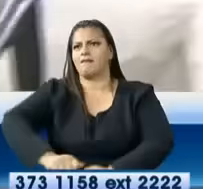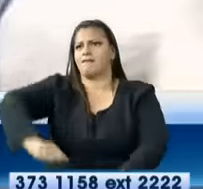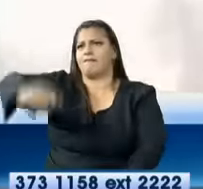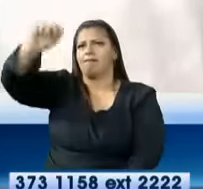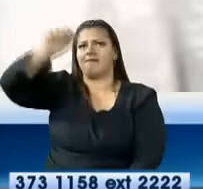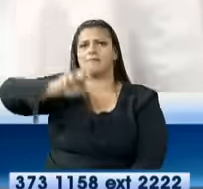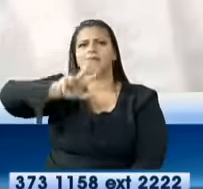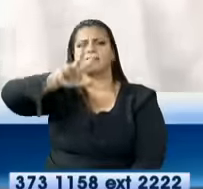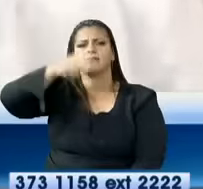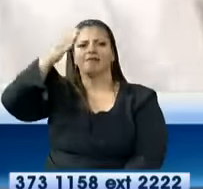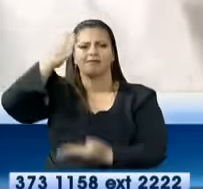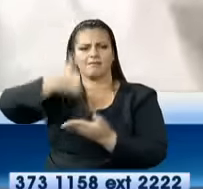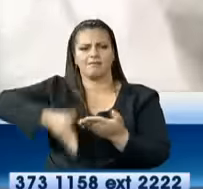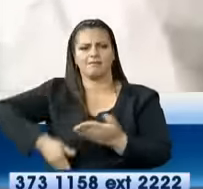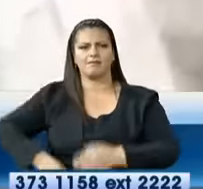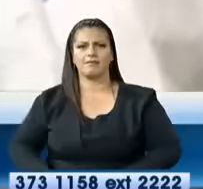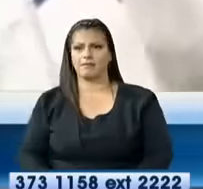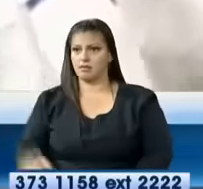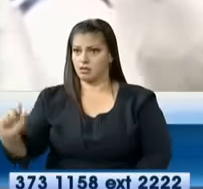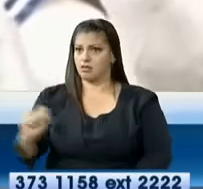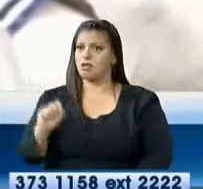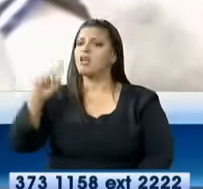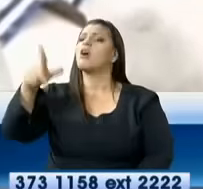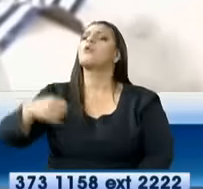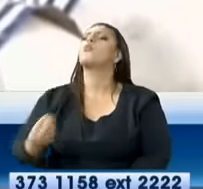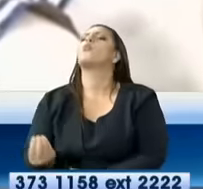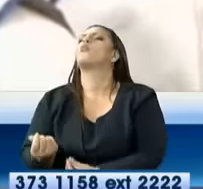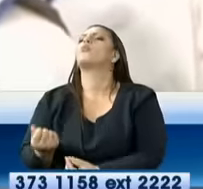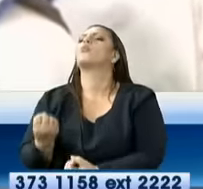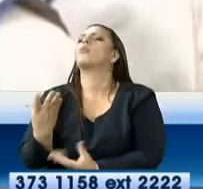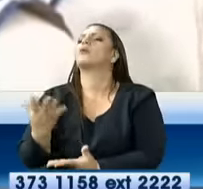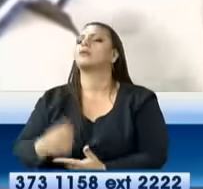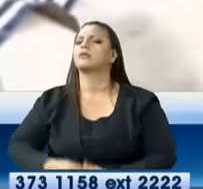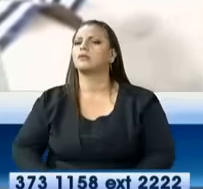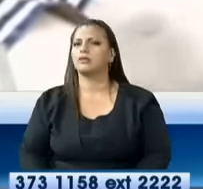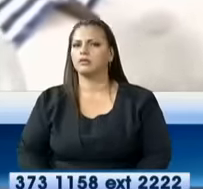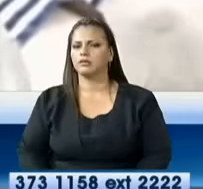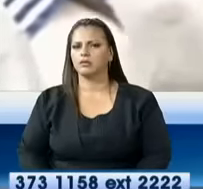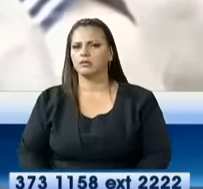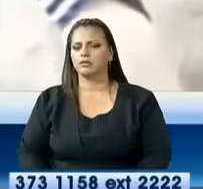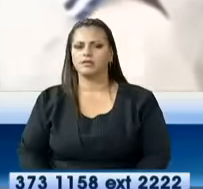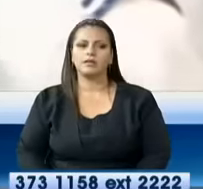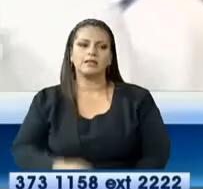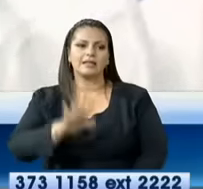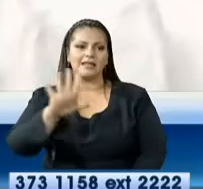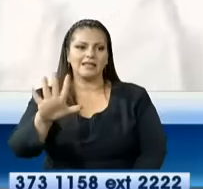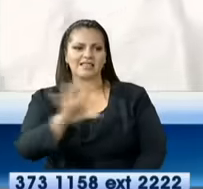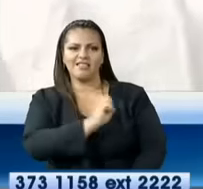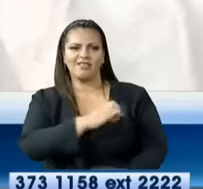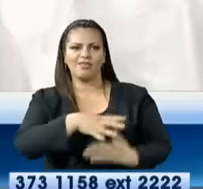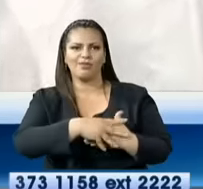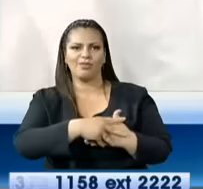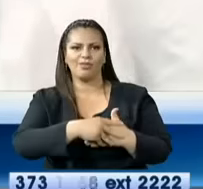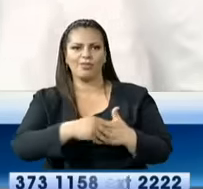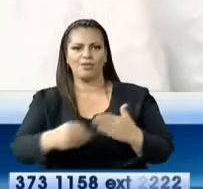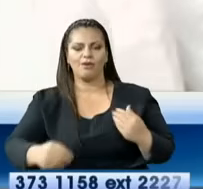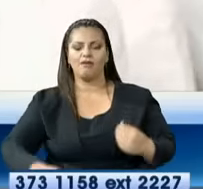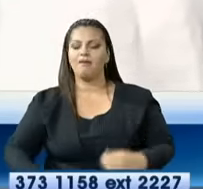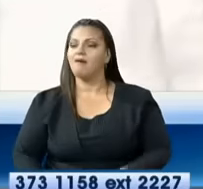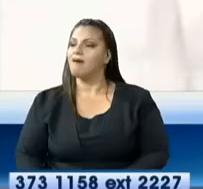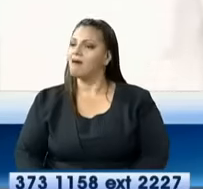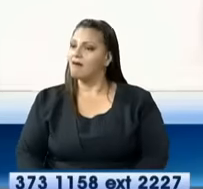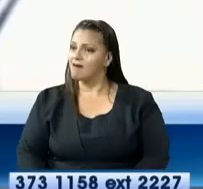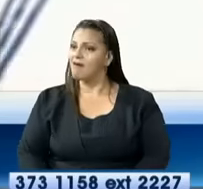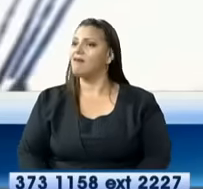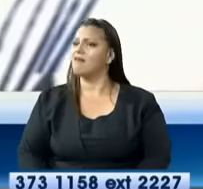3 metros y medio. ¿Es más caro? ¿Cuánto? ¿Es más caro, obviamente? Sí, es entre $500 lo vende bien. $500. Y